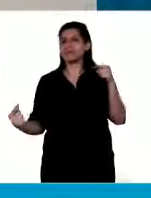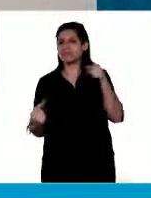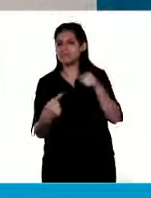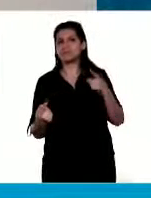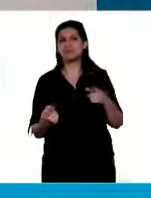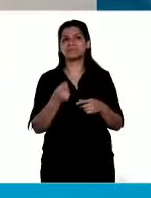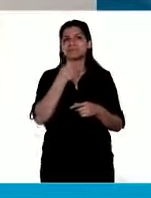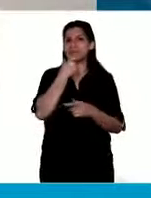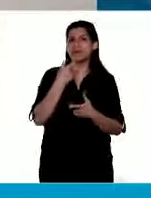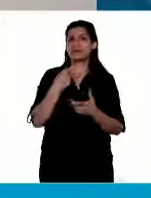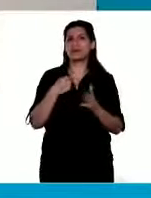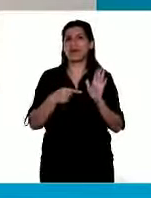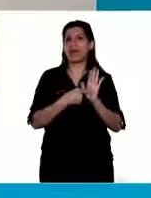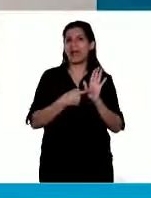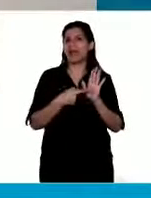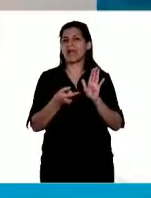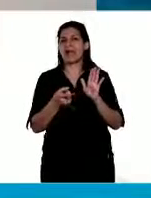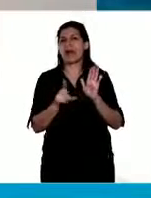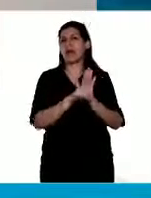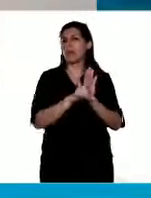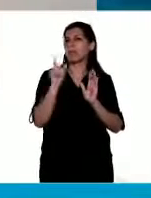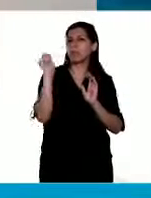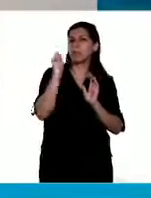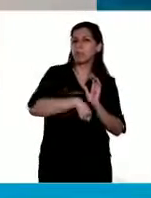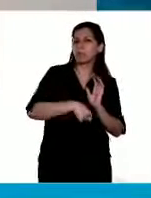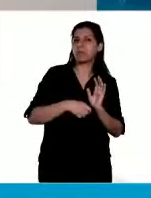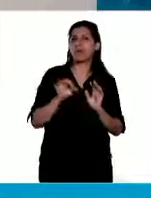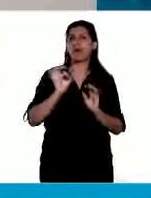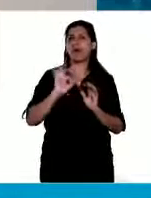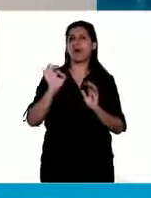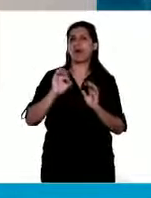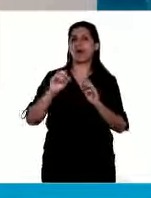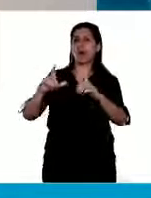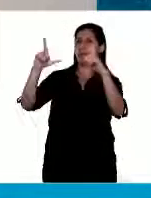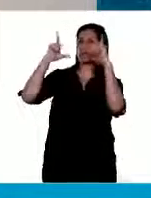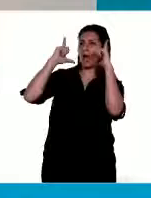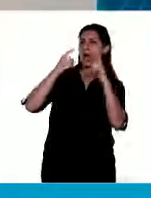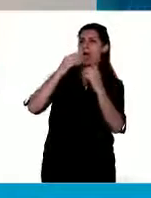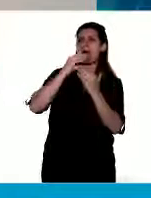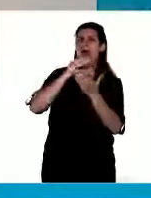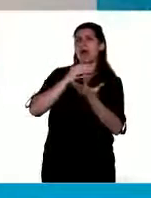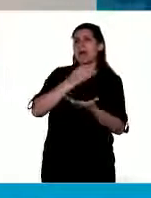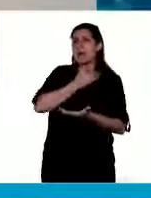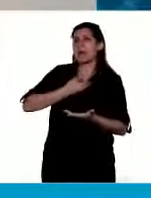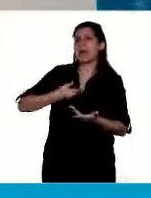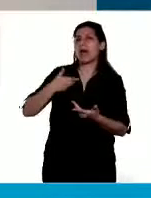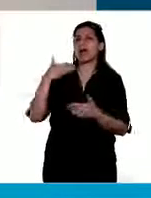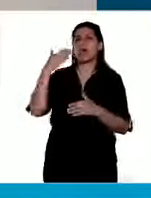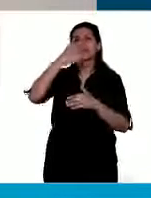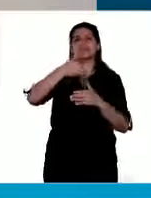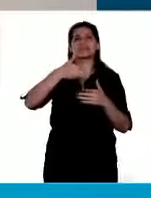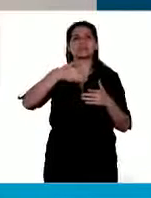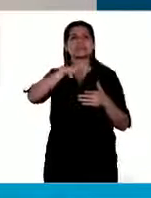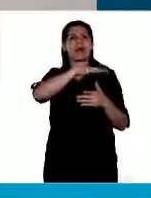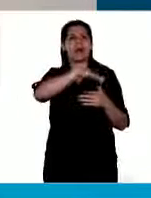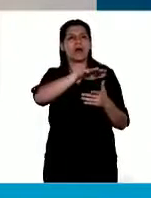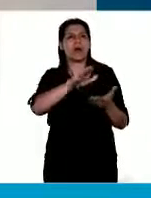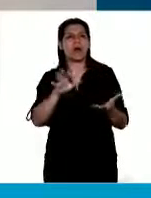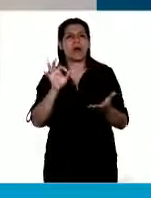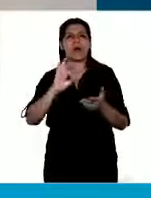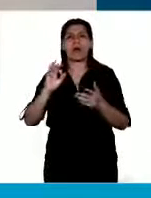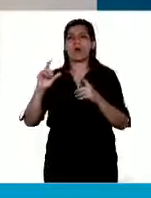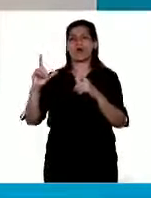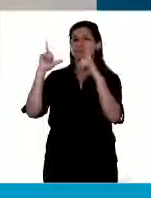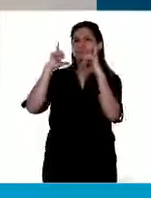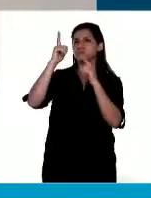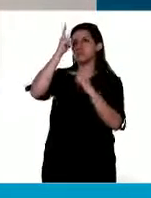rompiendo las rejas en gobernación, o escrachando a una gobernadora cuando va de visita a alguna localidad, o insultando en la cara a algún policía en